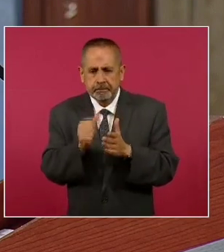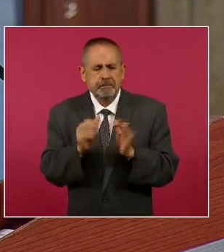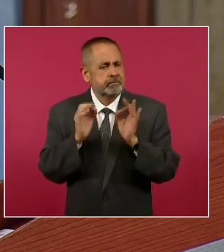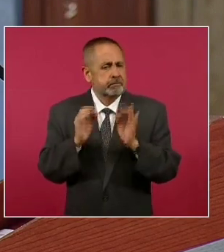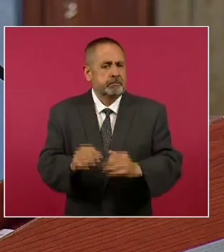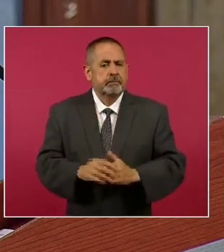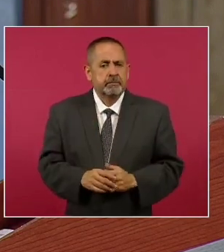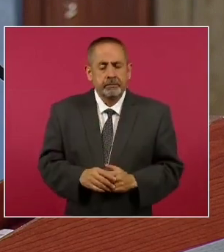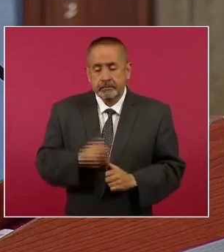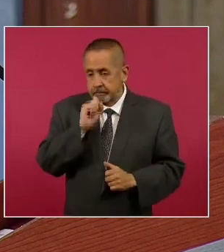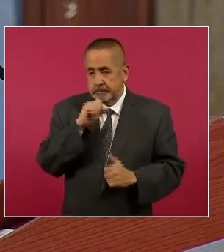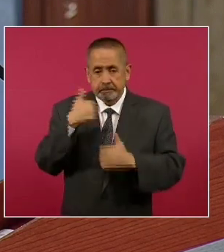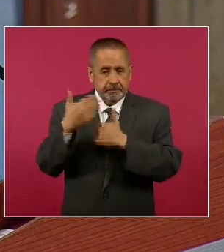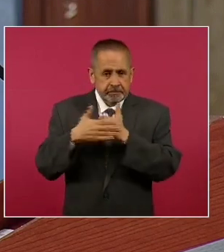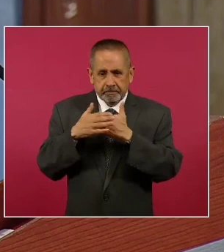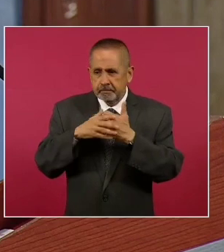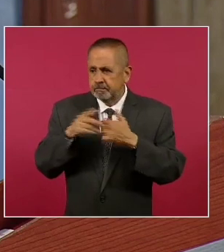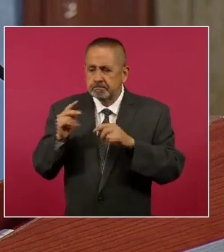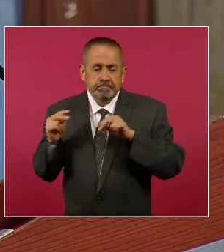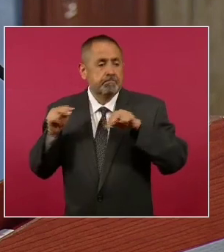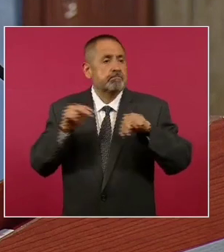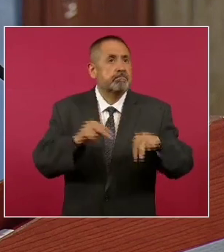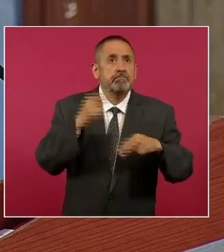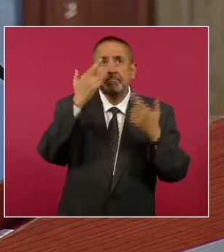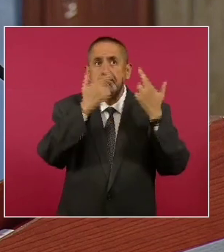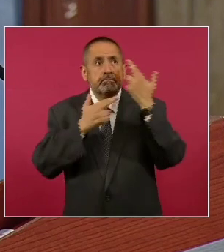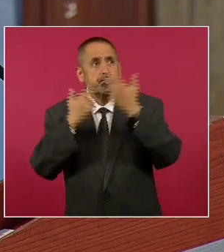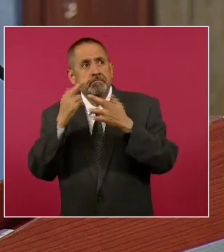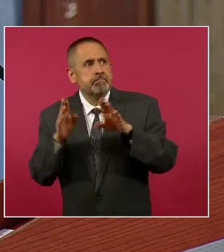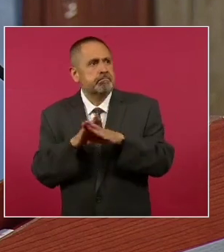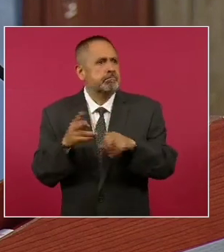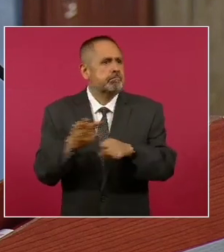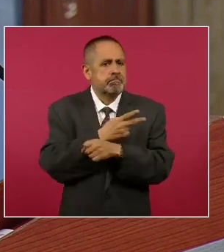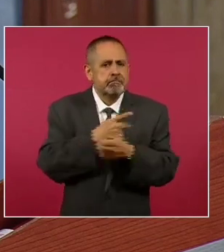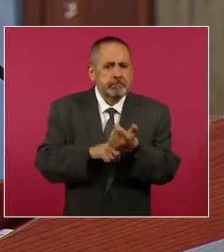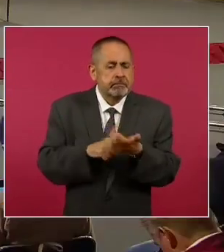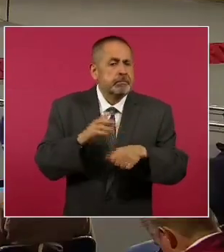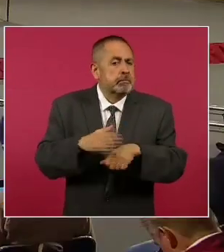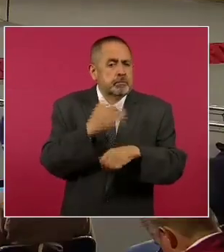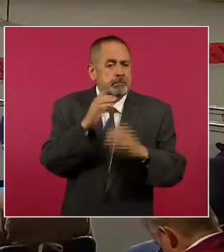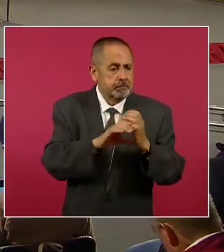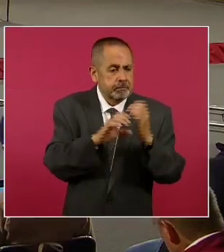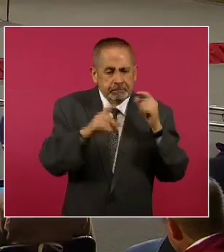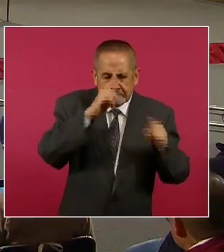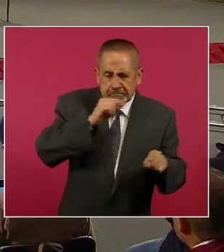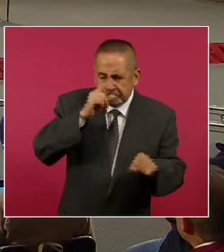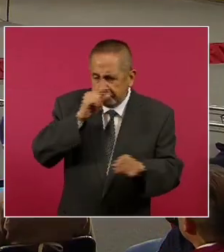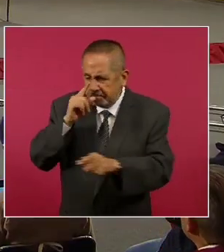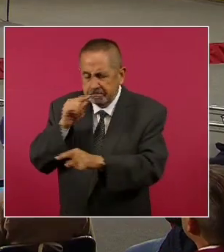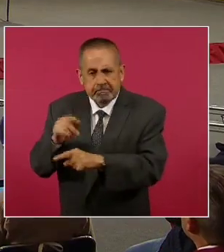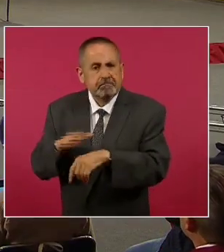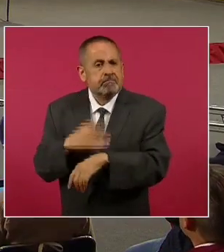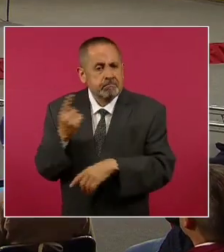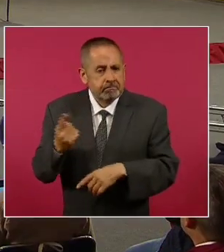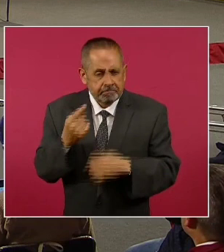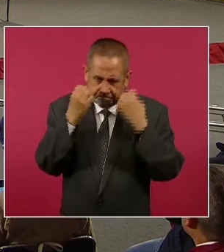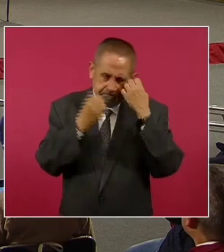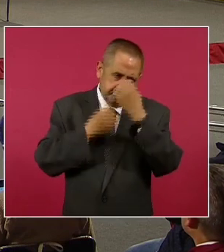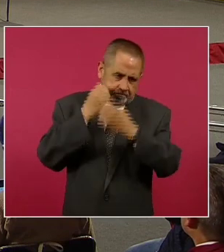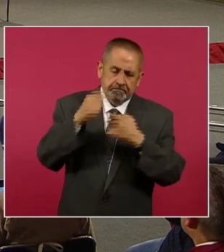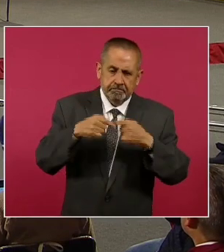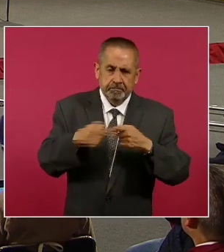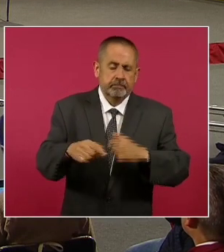un diagnóstico técnico, como decíamos, para determinar las causas de las fallas en el acueducto y su solución. Aquí,